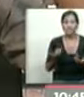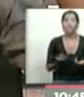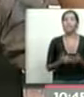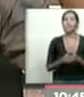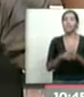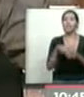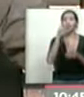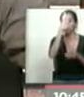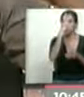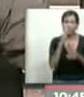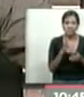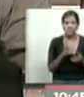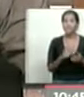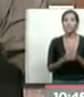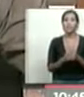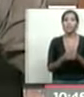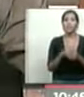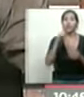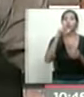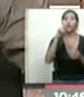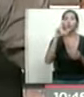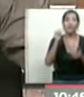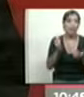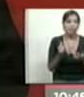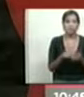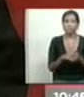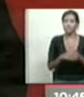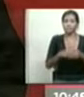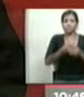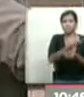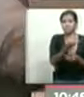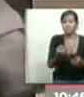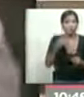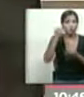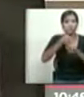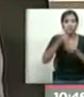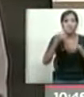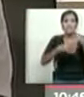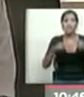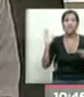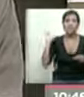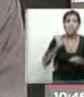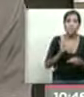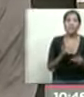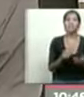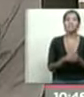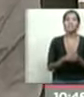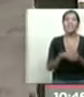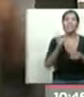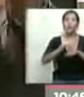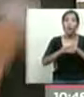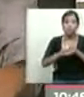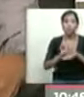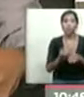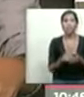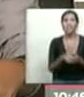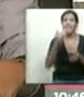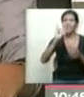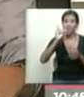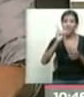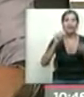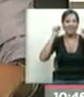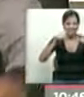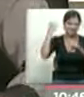aunque a alguna gente no le guste, porque a veces es como guabinoso. Fernando Lugo. Venimos de Fernando Lugo, venimos de Correa, venimos de Evo, que todavía está ahí